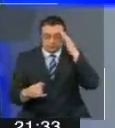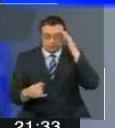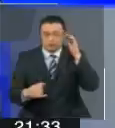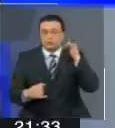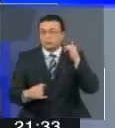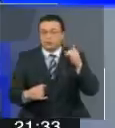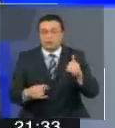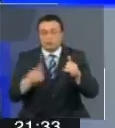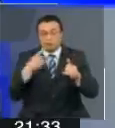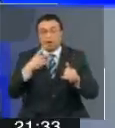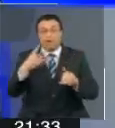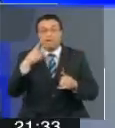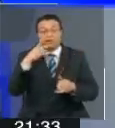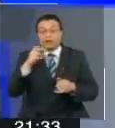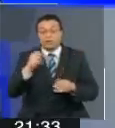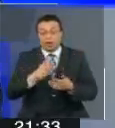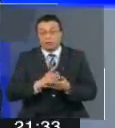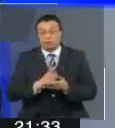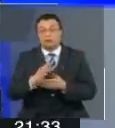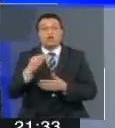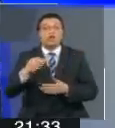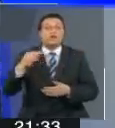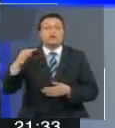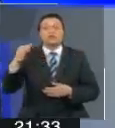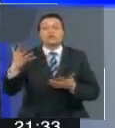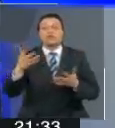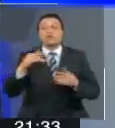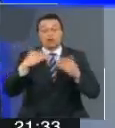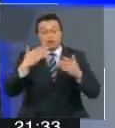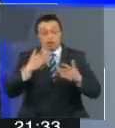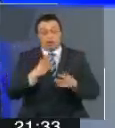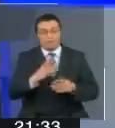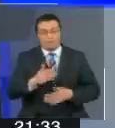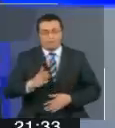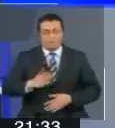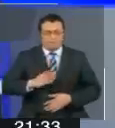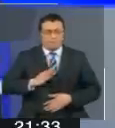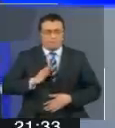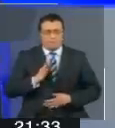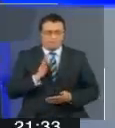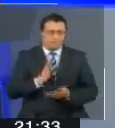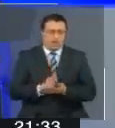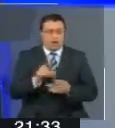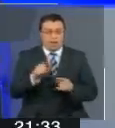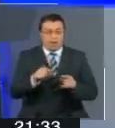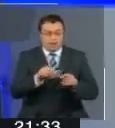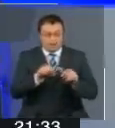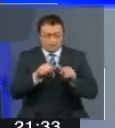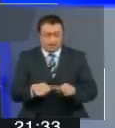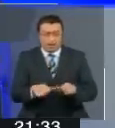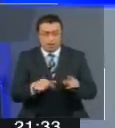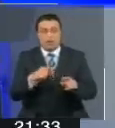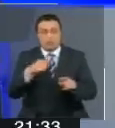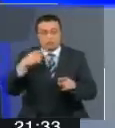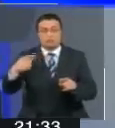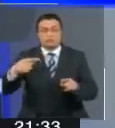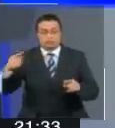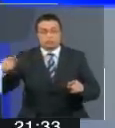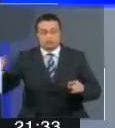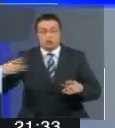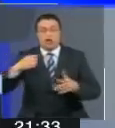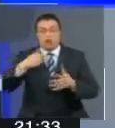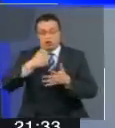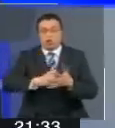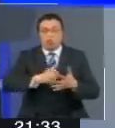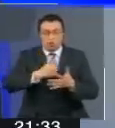construir una vida, un destino en que la fidelidad a ese acontecimiento permanezca a través de una